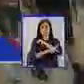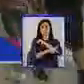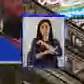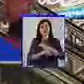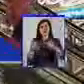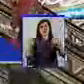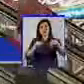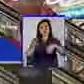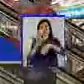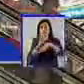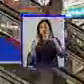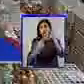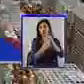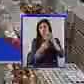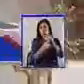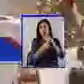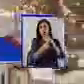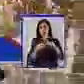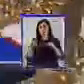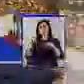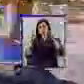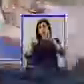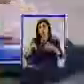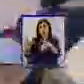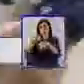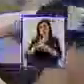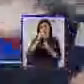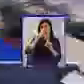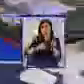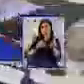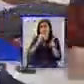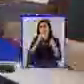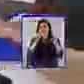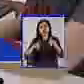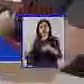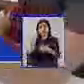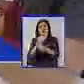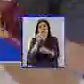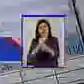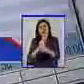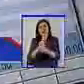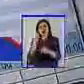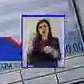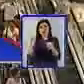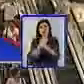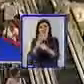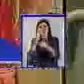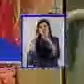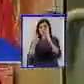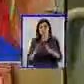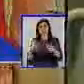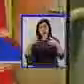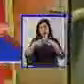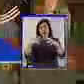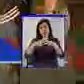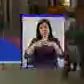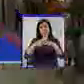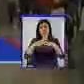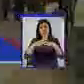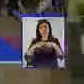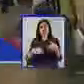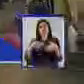De acuerdo con el Banco Popular, los primeros en recibir el aguinaldo serán las personas que laboran para el Instituto Costarricense de